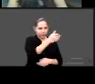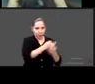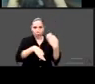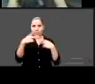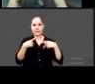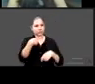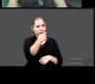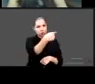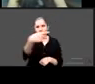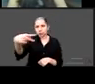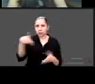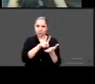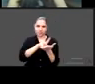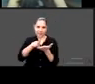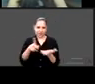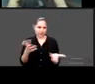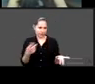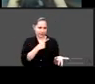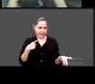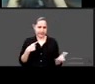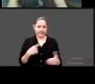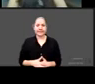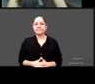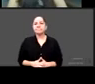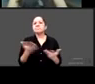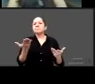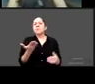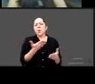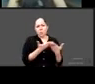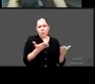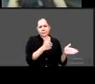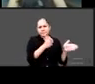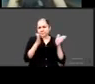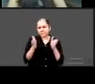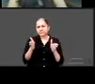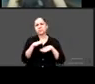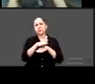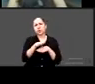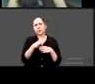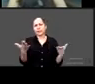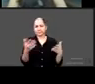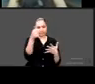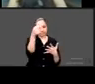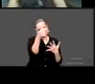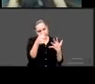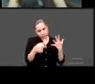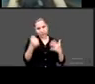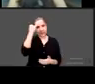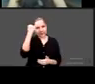Voy a pasar y, digamos, en términos generales, cuando hablamos de los principios democráticos y de lo que lo haga Gaudencio